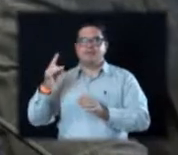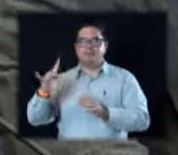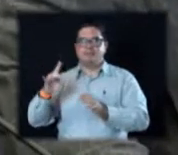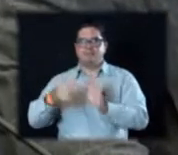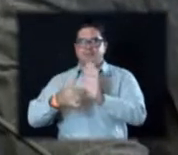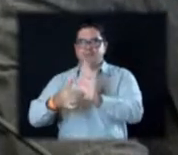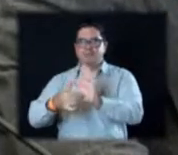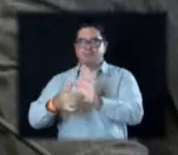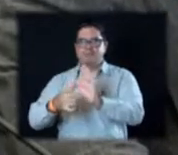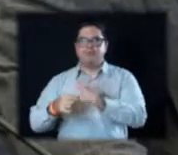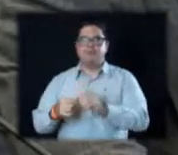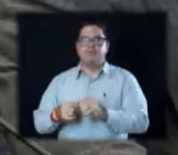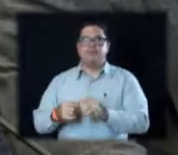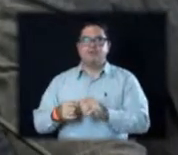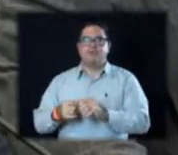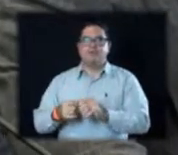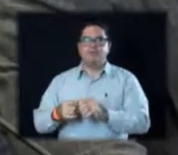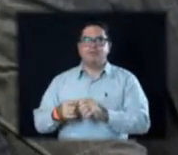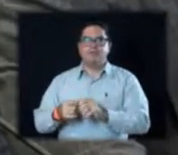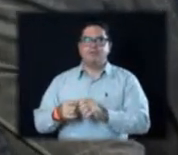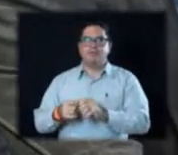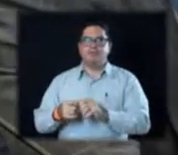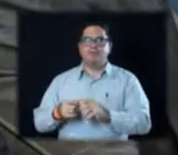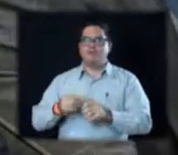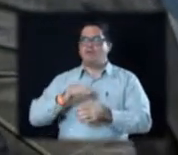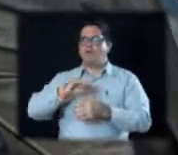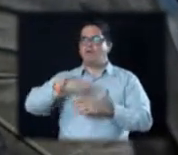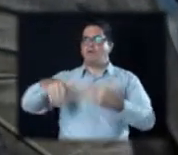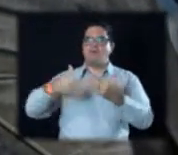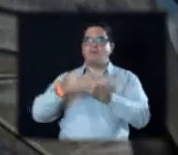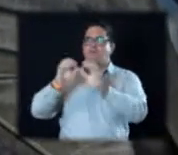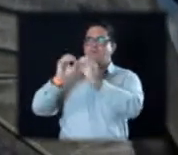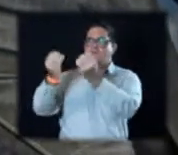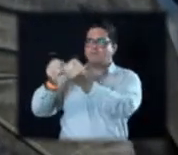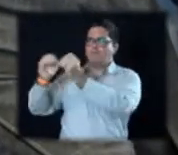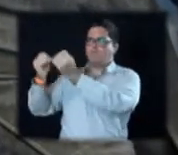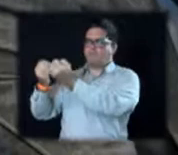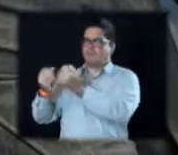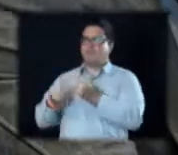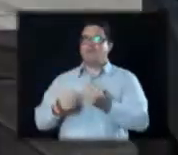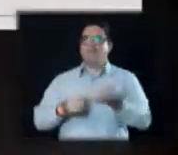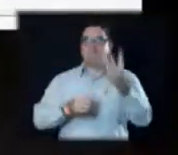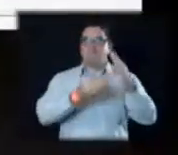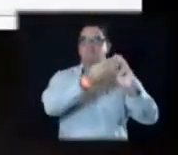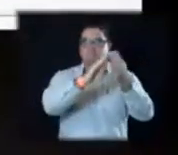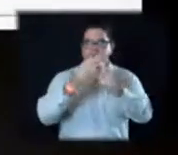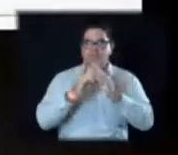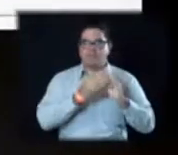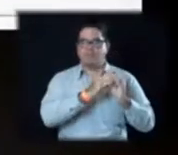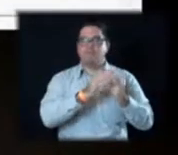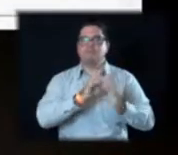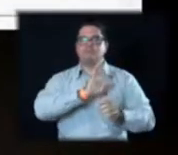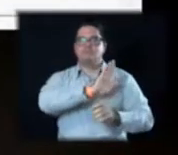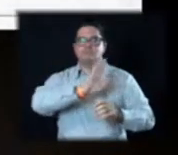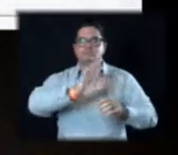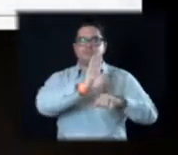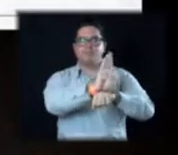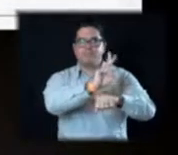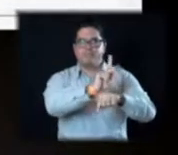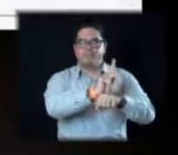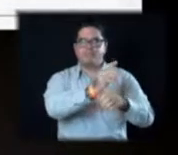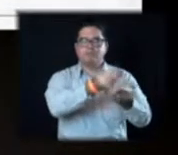el resumen ejecutivo de la presentación de diciembre a FAF mencionó anteriormente que todas las entidades gubernamentales, excepto por